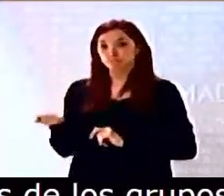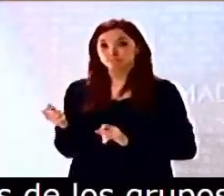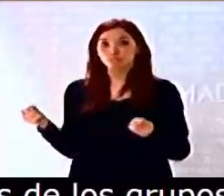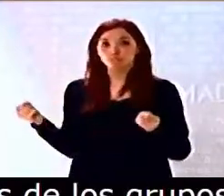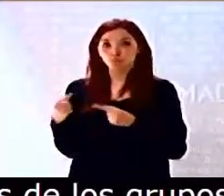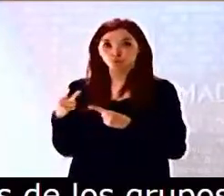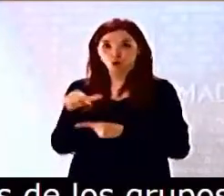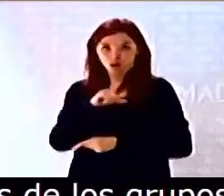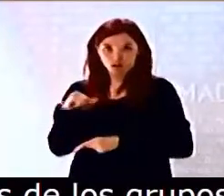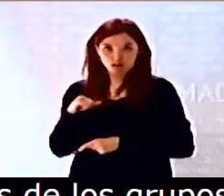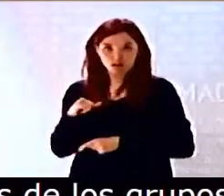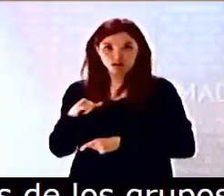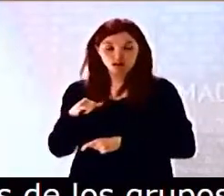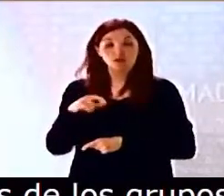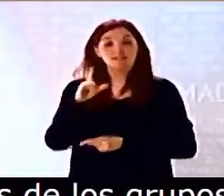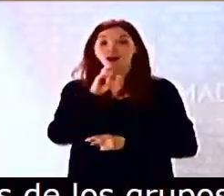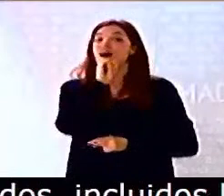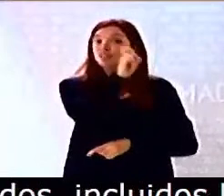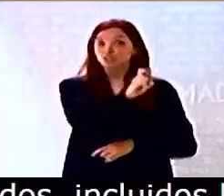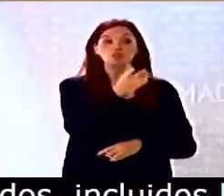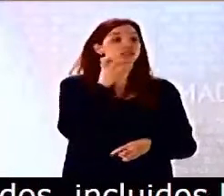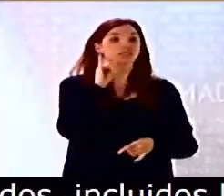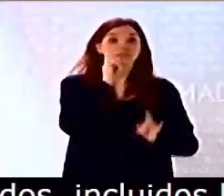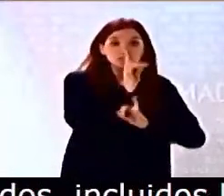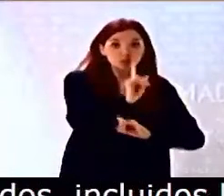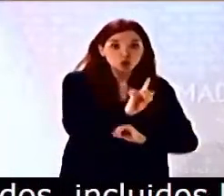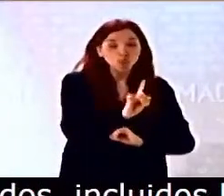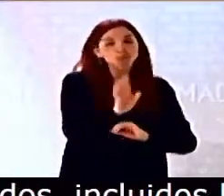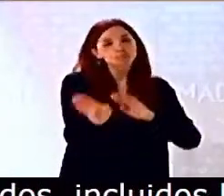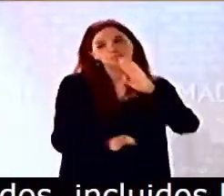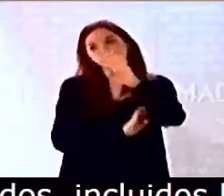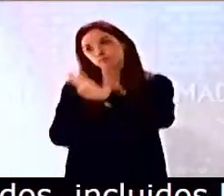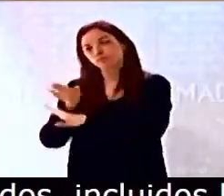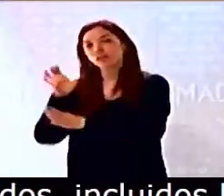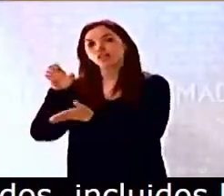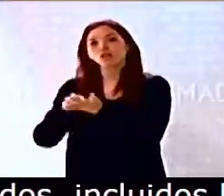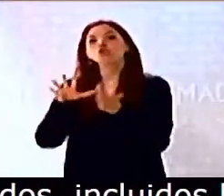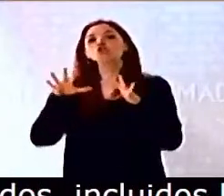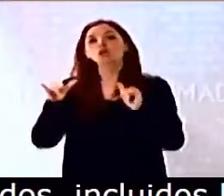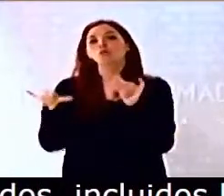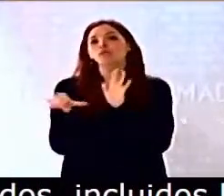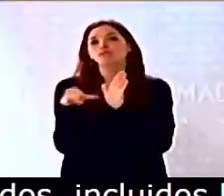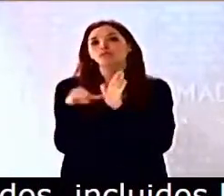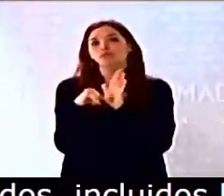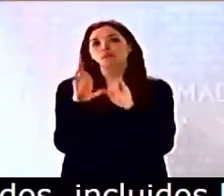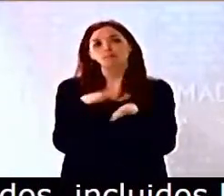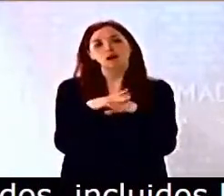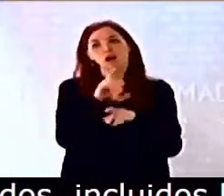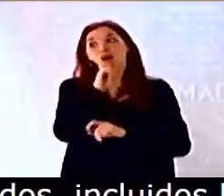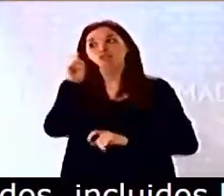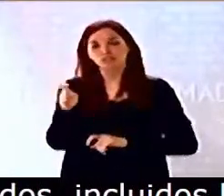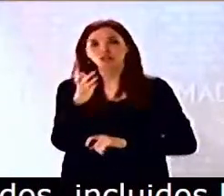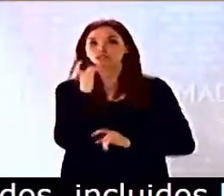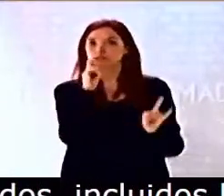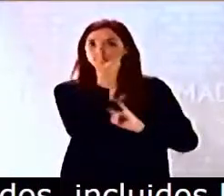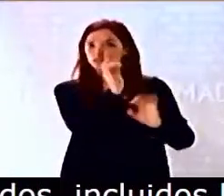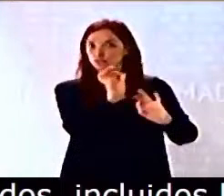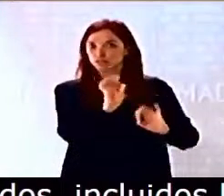a que acudan al centro de salud al que pertenezcan o más cercano para dar sus datos si no han sido